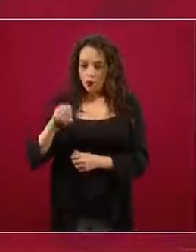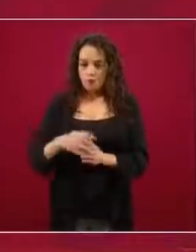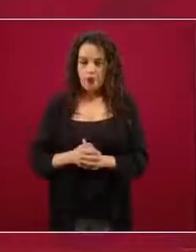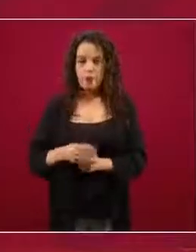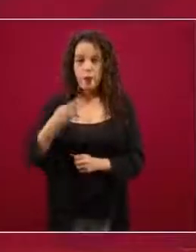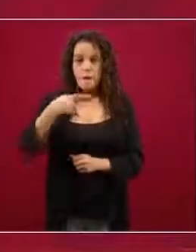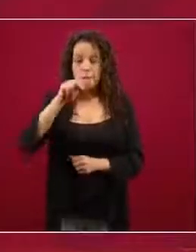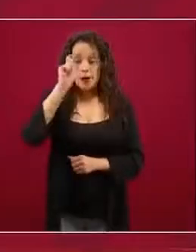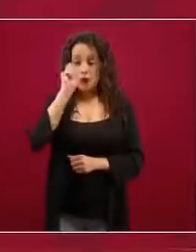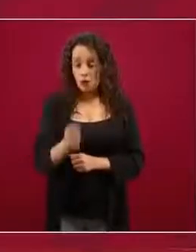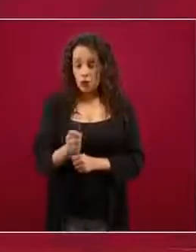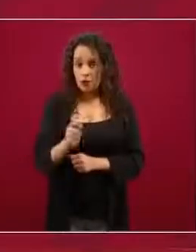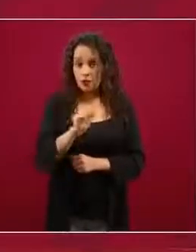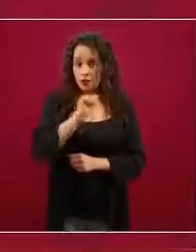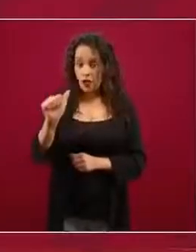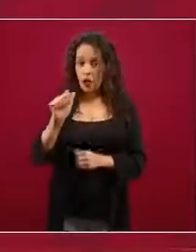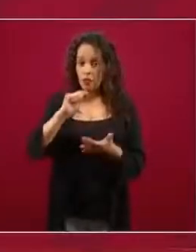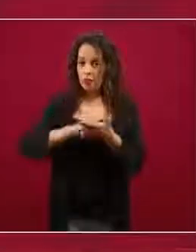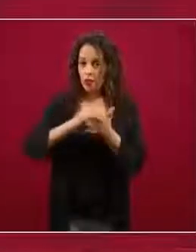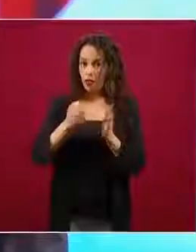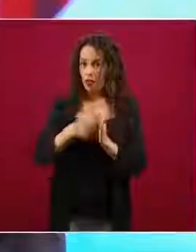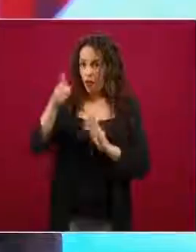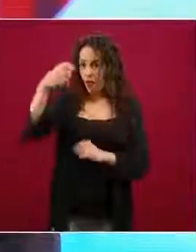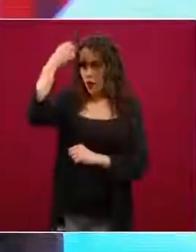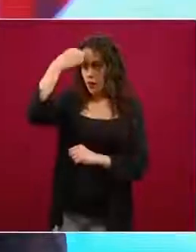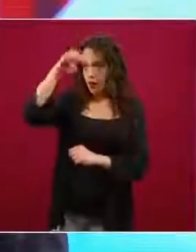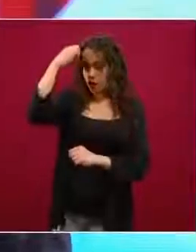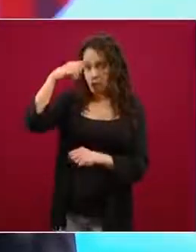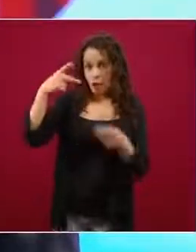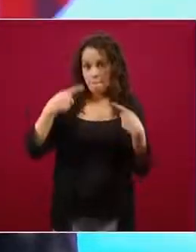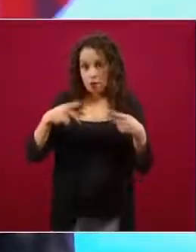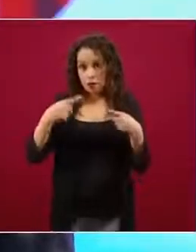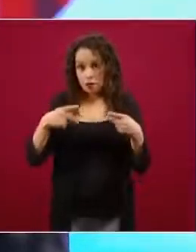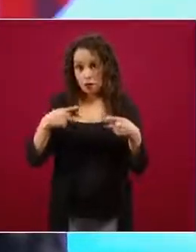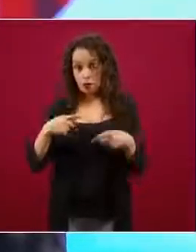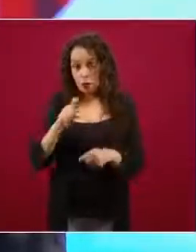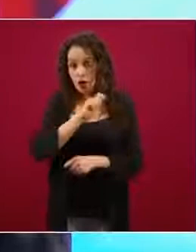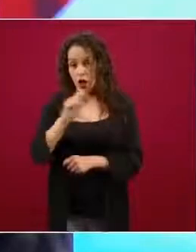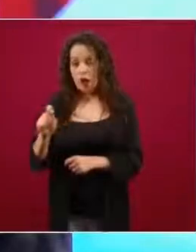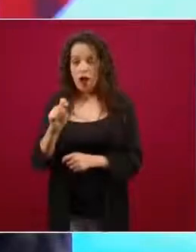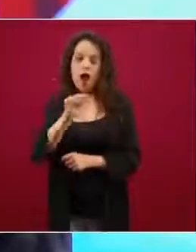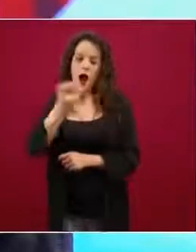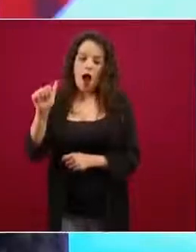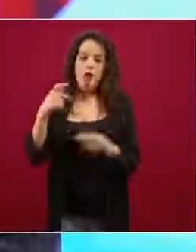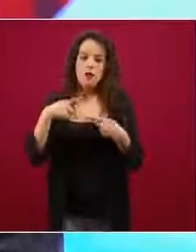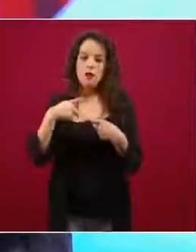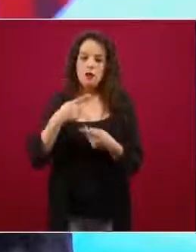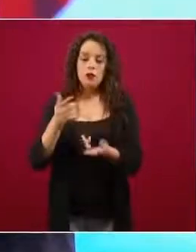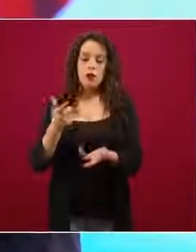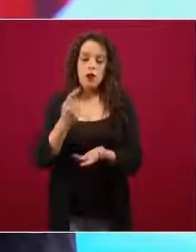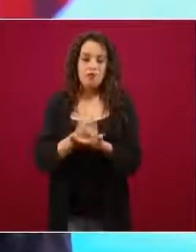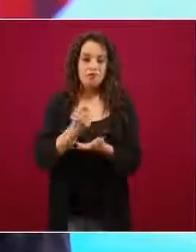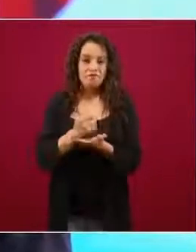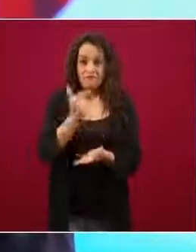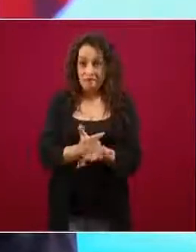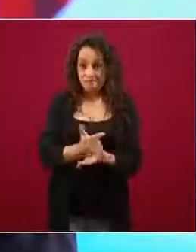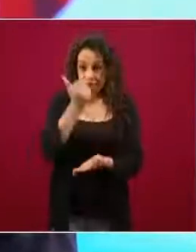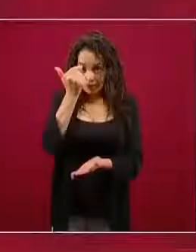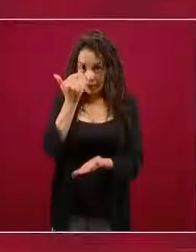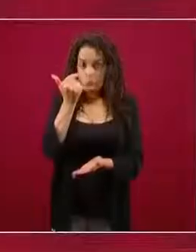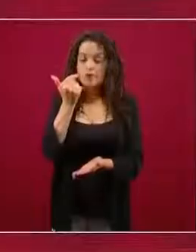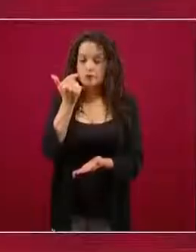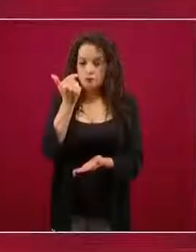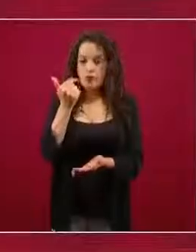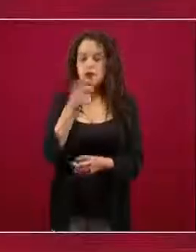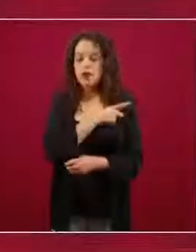experiencia técnica de la persona especializada en medicina crítica es fundamental. Regular los parámetros de los